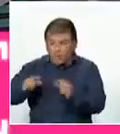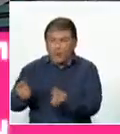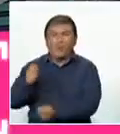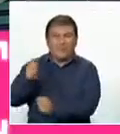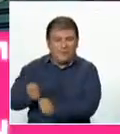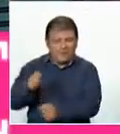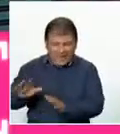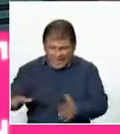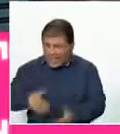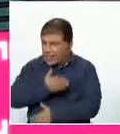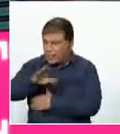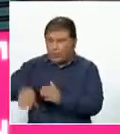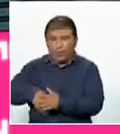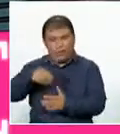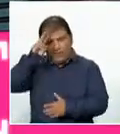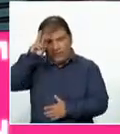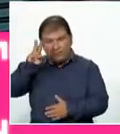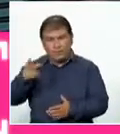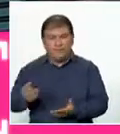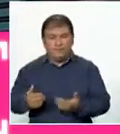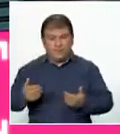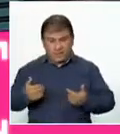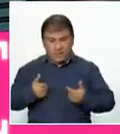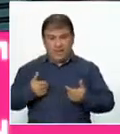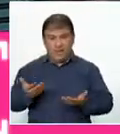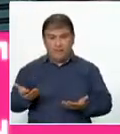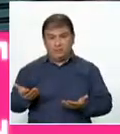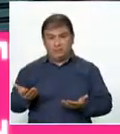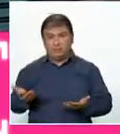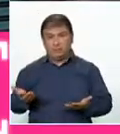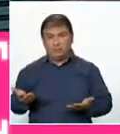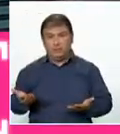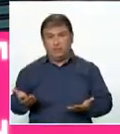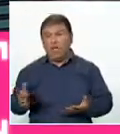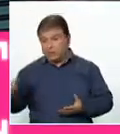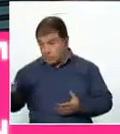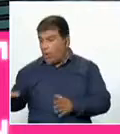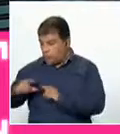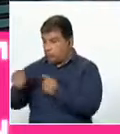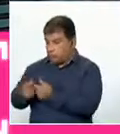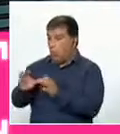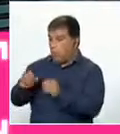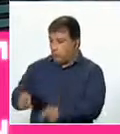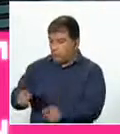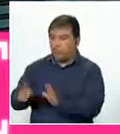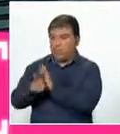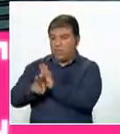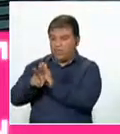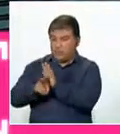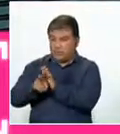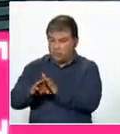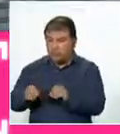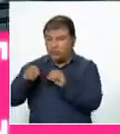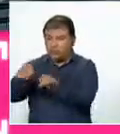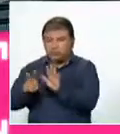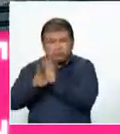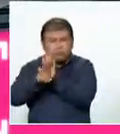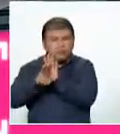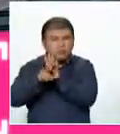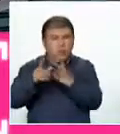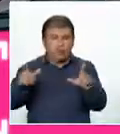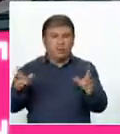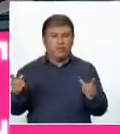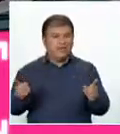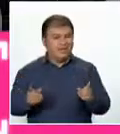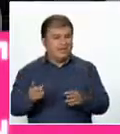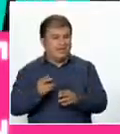que existen en todo el Perú tengan la oportunidad que sus videos clips sean vistos en los